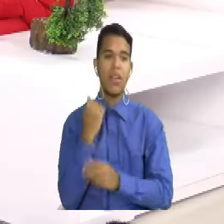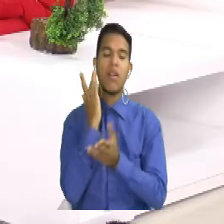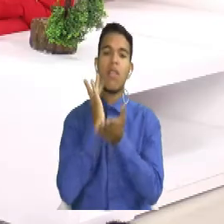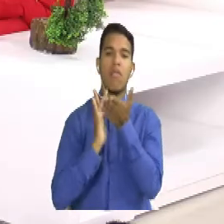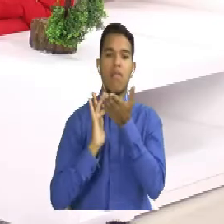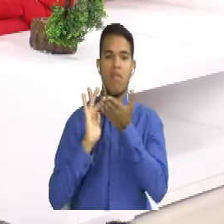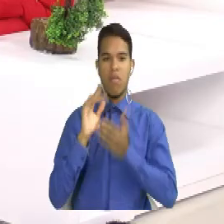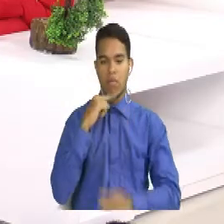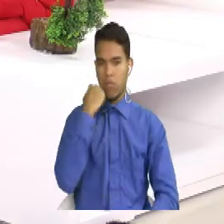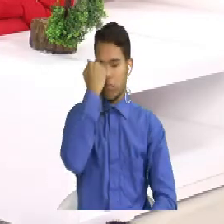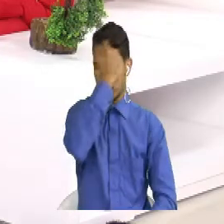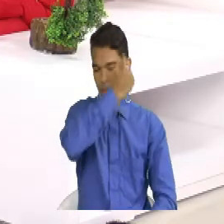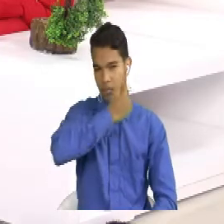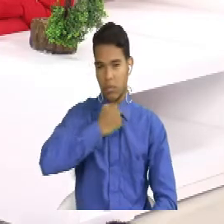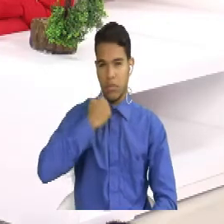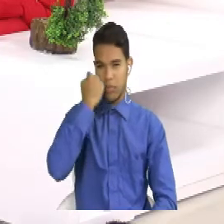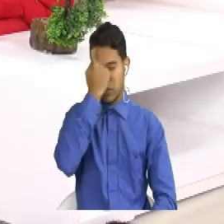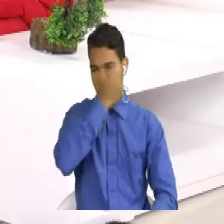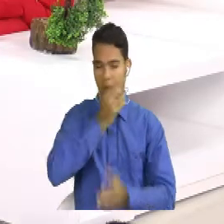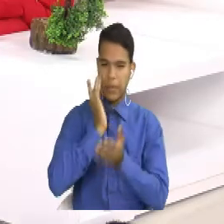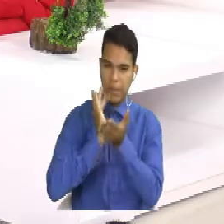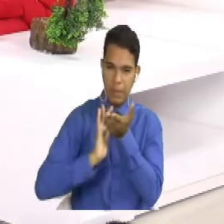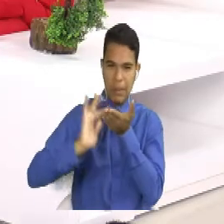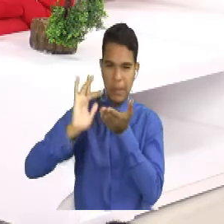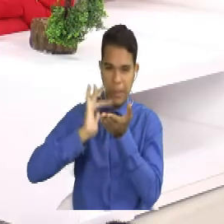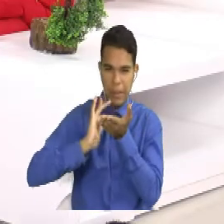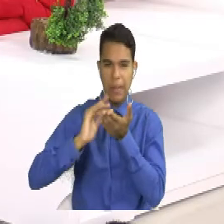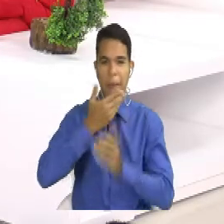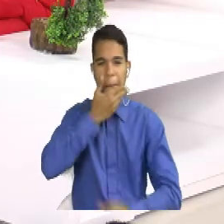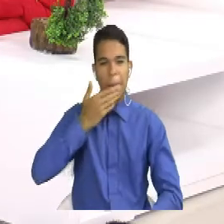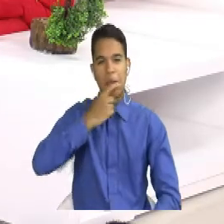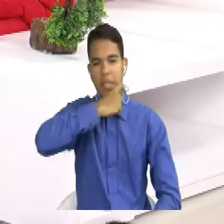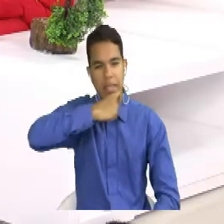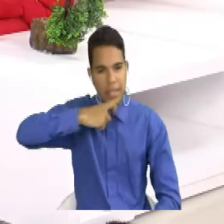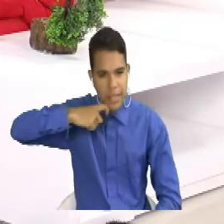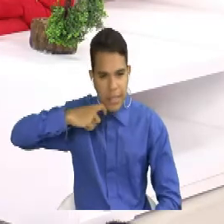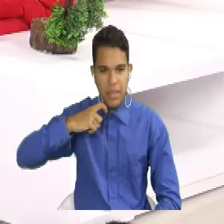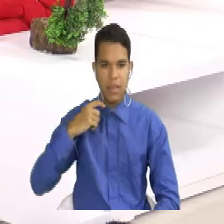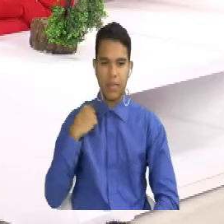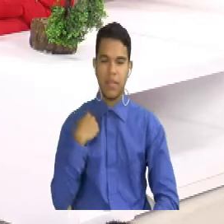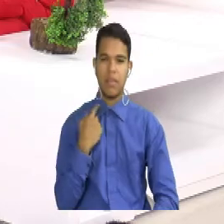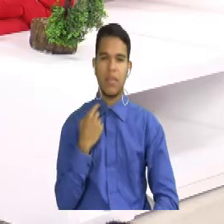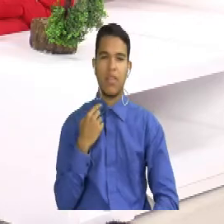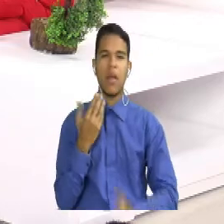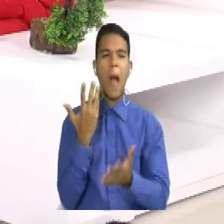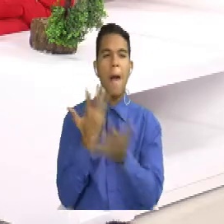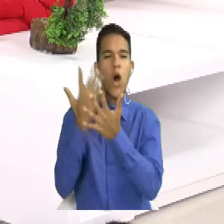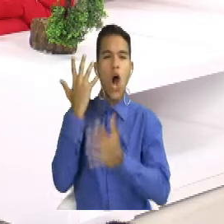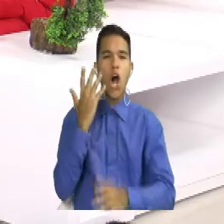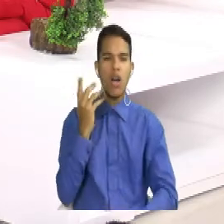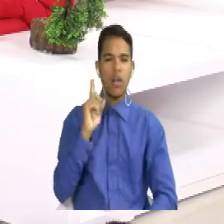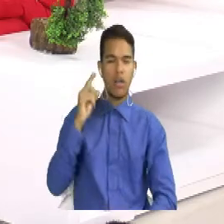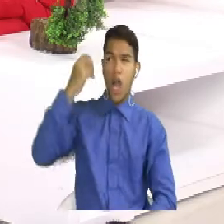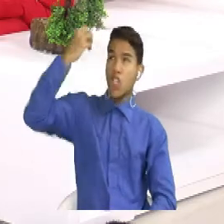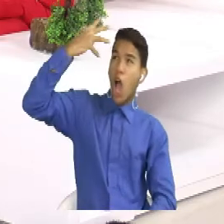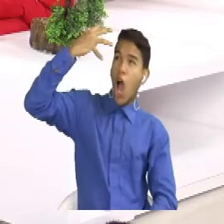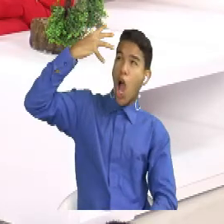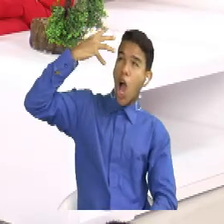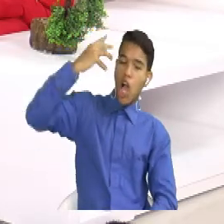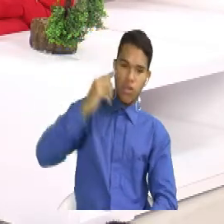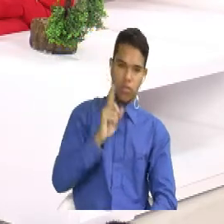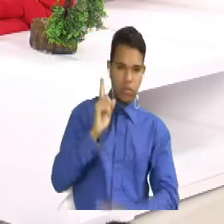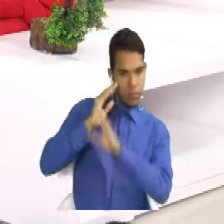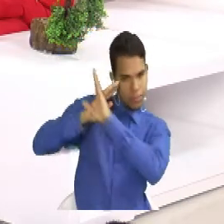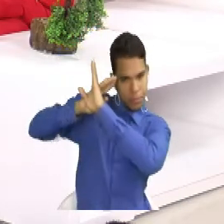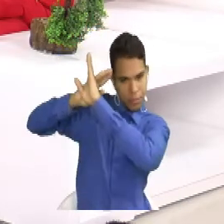piel, que es lo más importante, mantenerla seca y protegida por el sol hasta que vayas al dermatólogo.